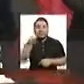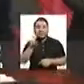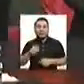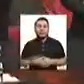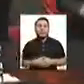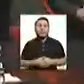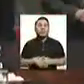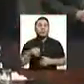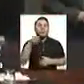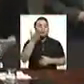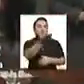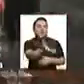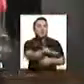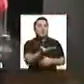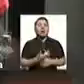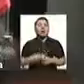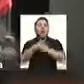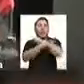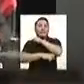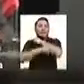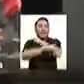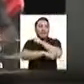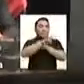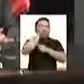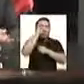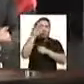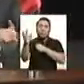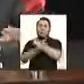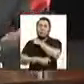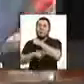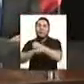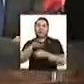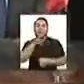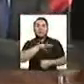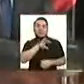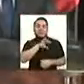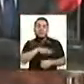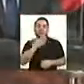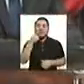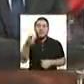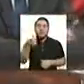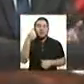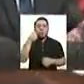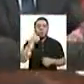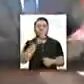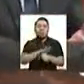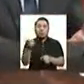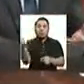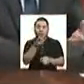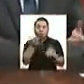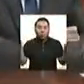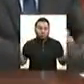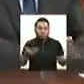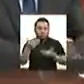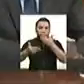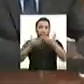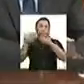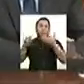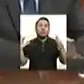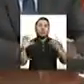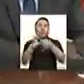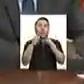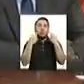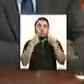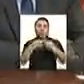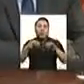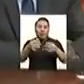Perú y Chile se encuentran comprometidos en dar un renovado impulso a la relación bilateral. Y eso de por